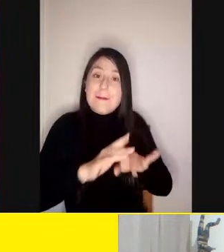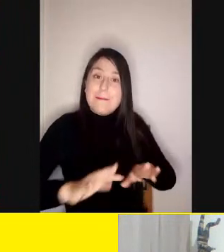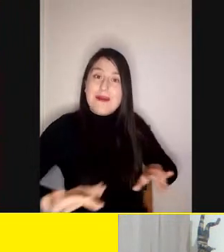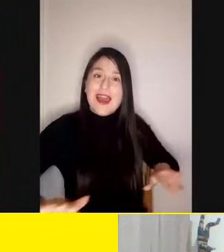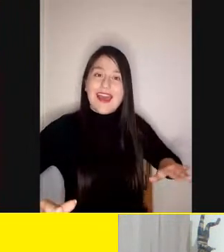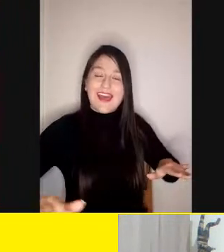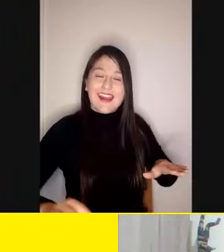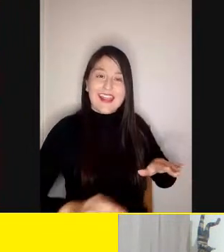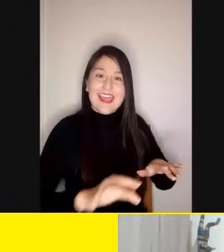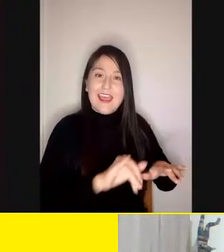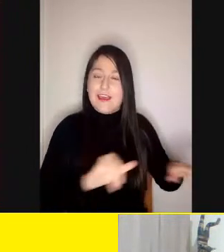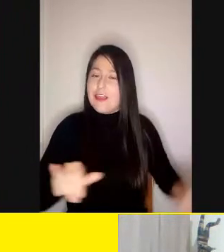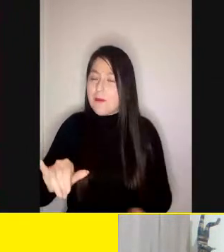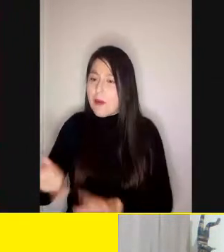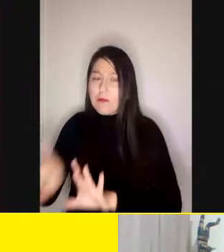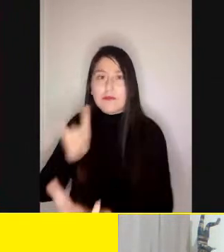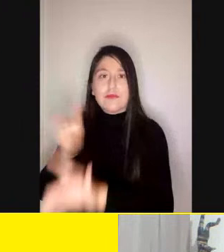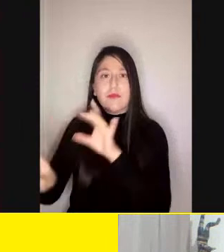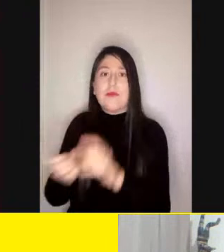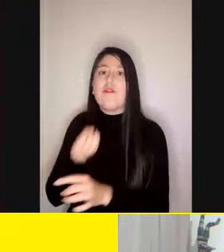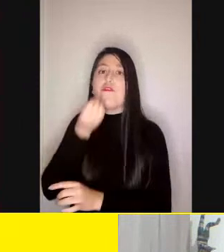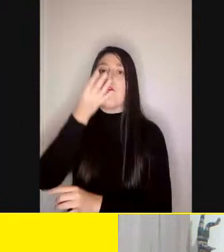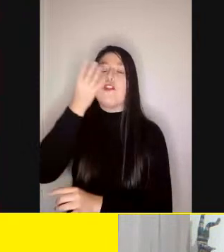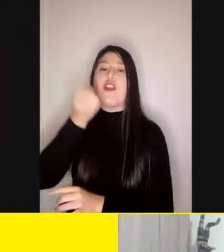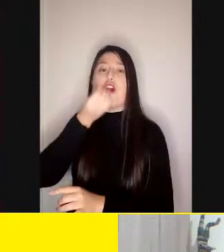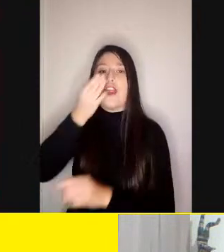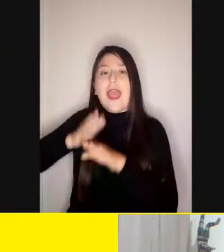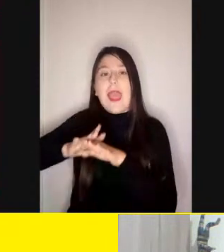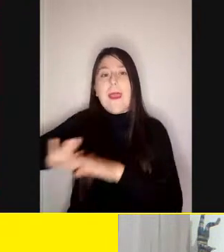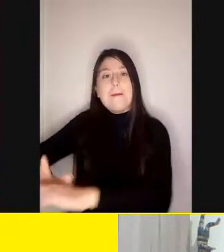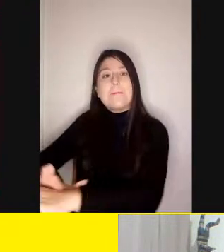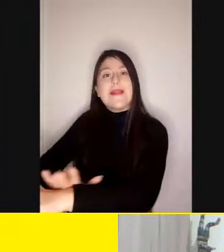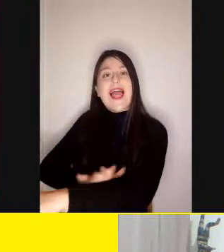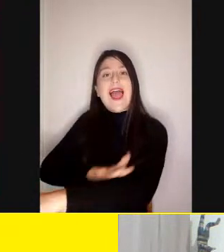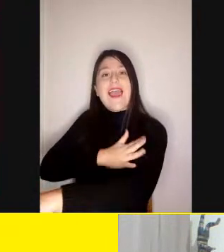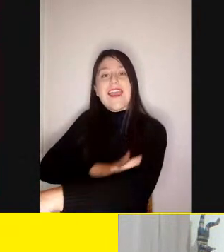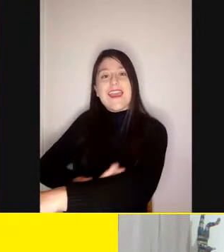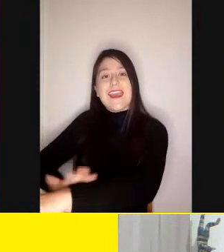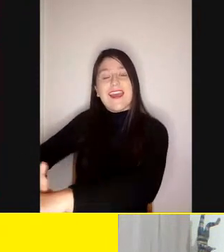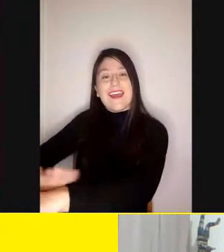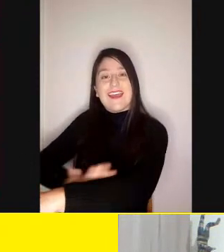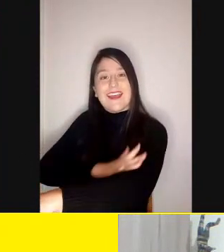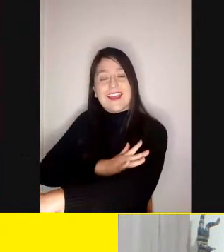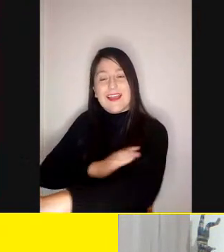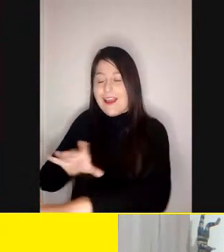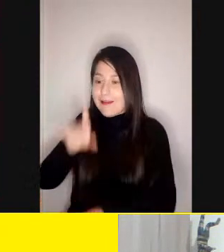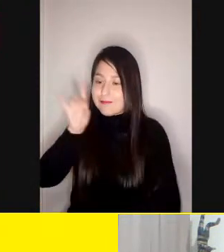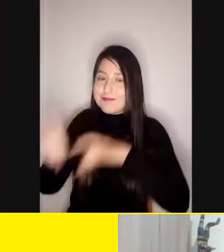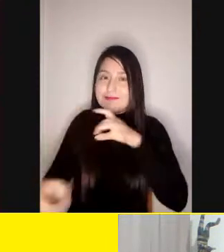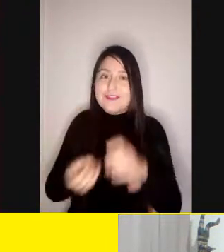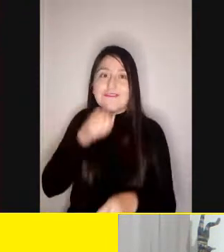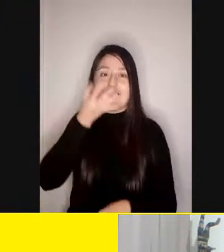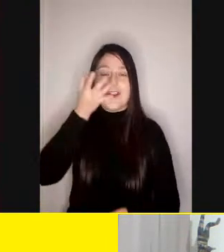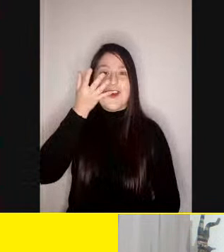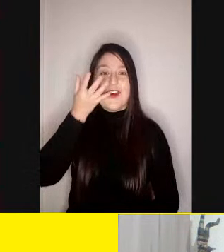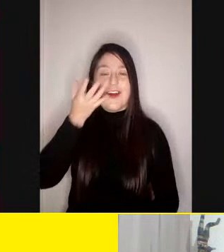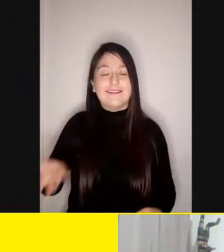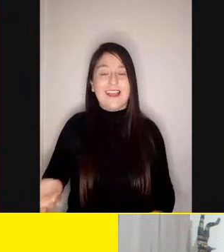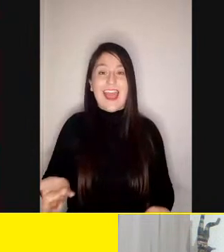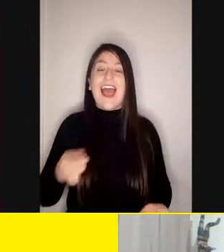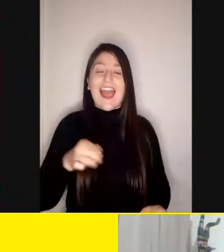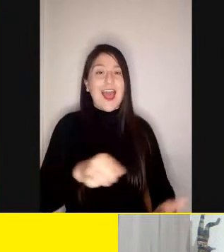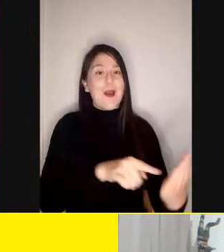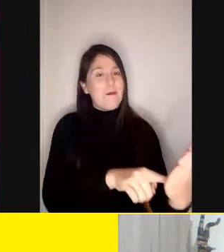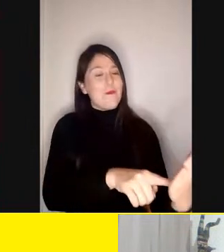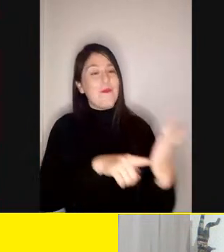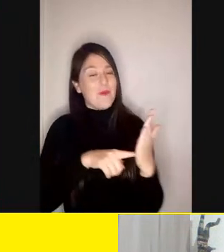es como algo que muestra que personas comunes